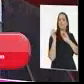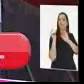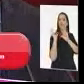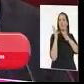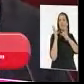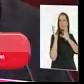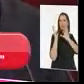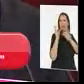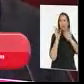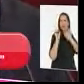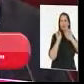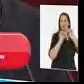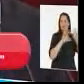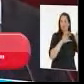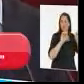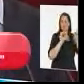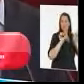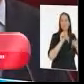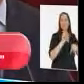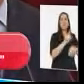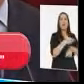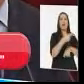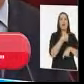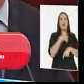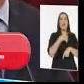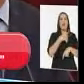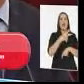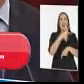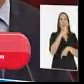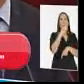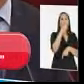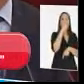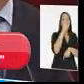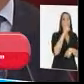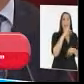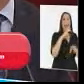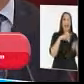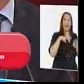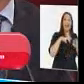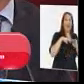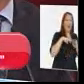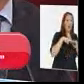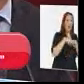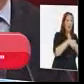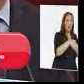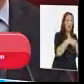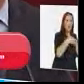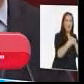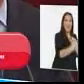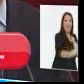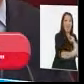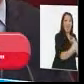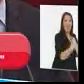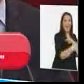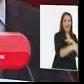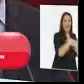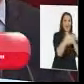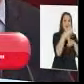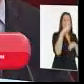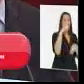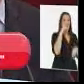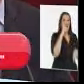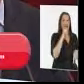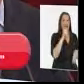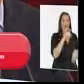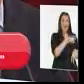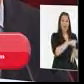salarios, sino por una discusión política sobre si tiene que intervenir o no el Estado Nacional. Esto también hay que decirlo. El paro nacional del 6 y el 7 no es por los salarios,